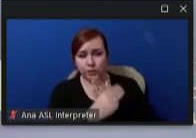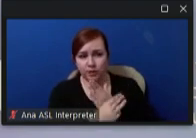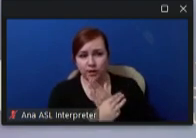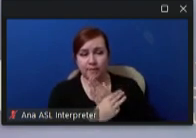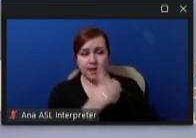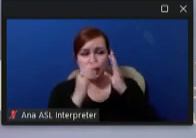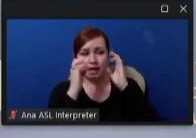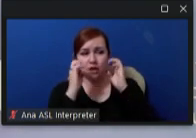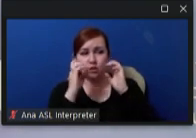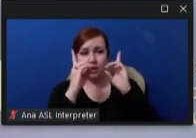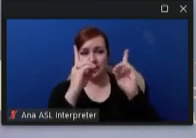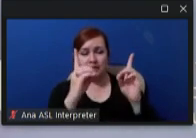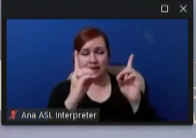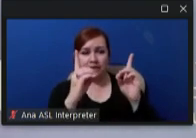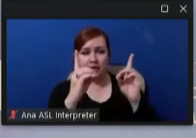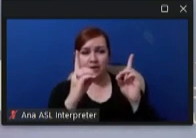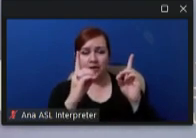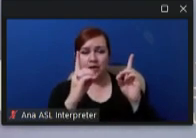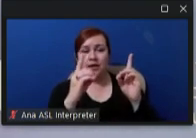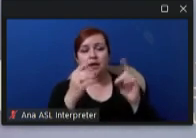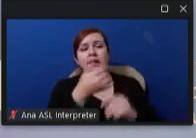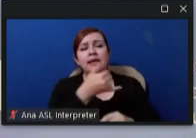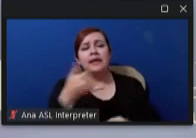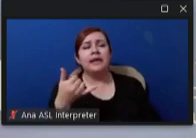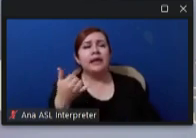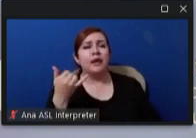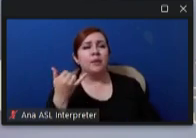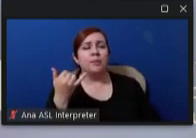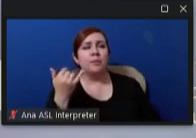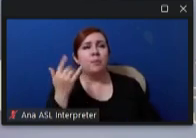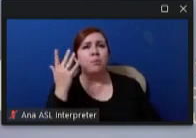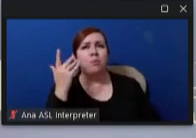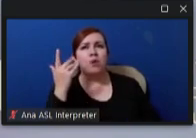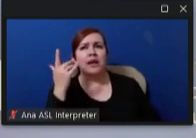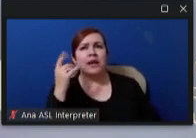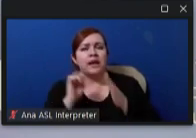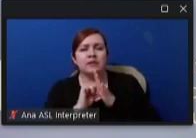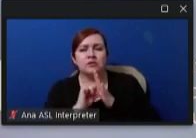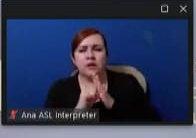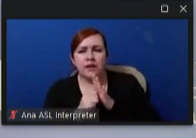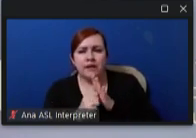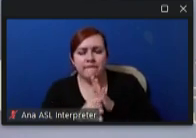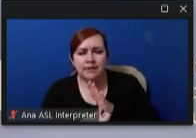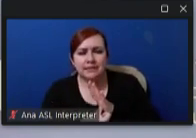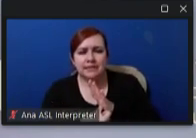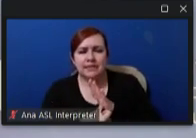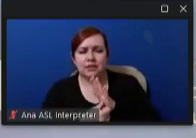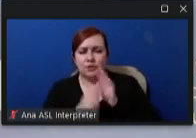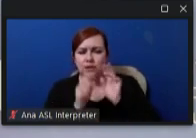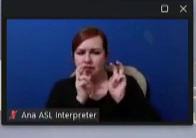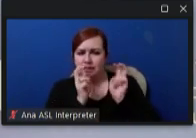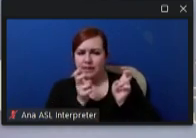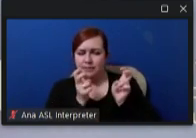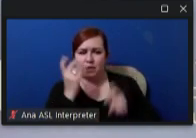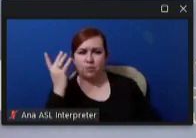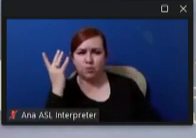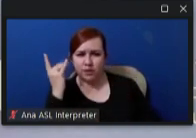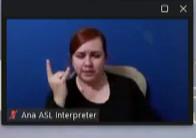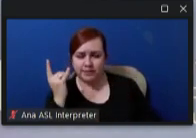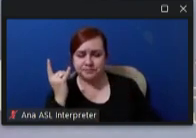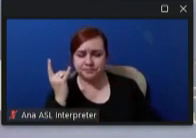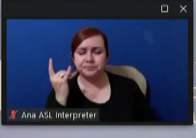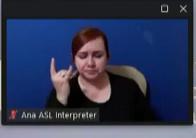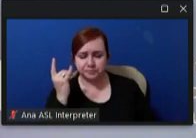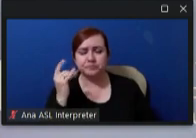educativa en esta línea. ¿Y por qué hago un énfasis en este tema? La representación de